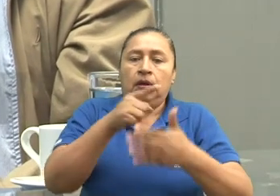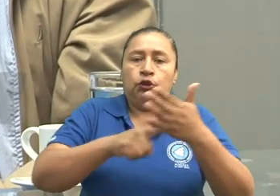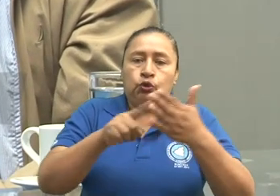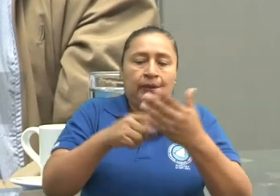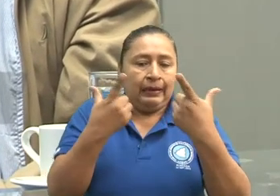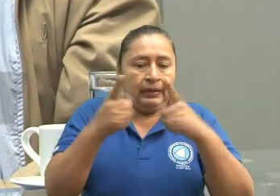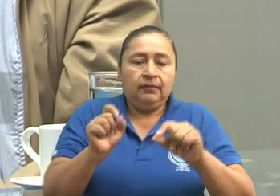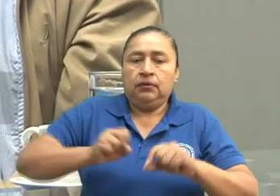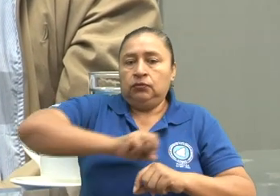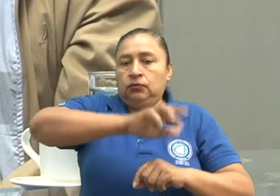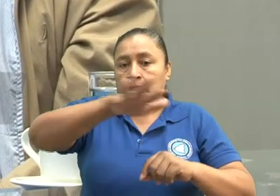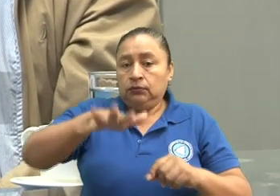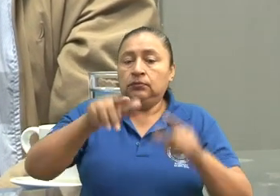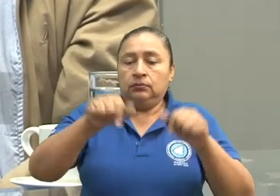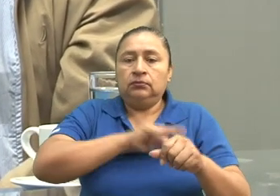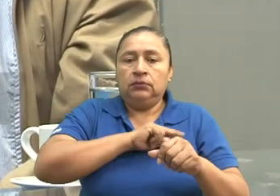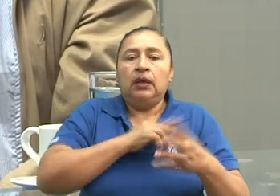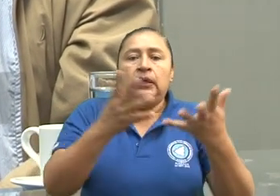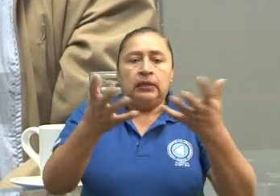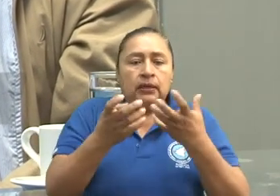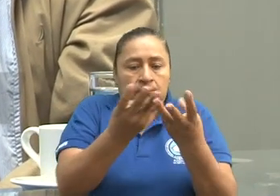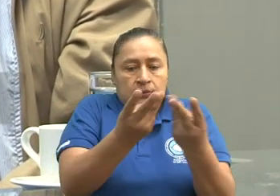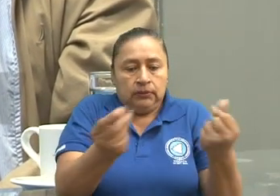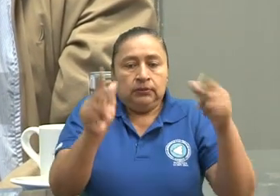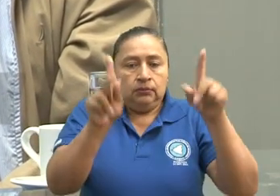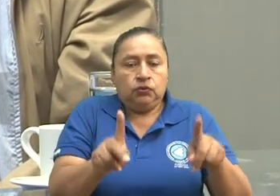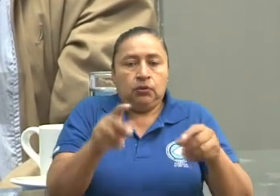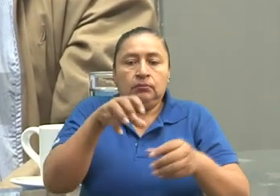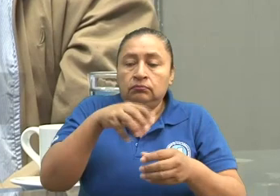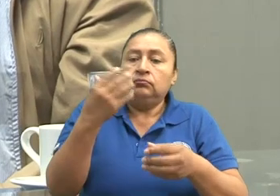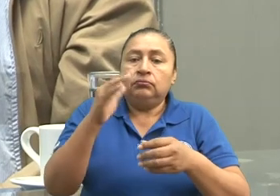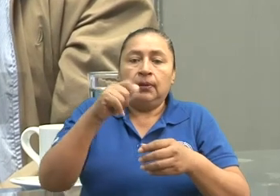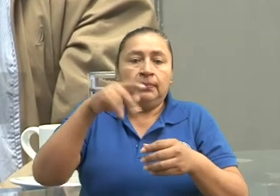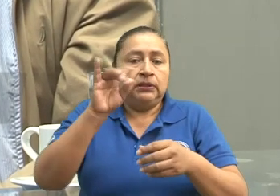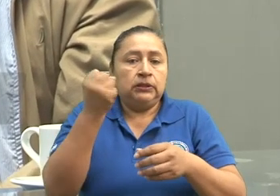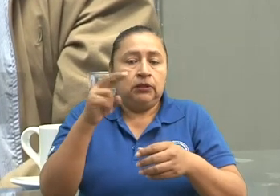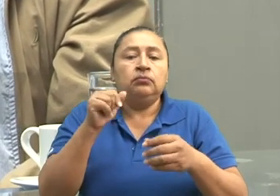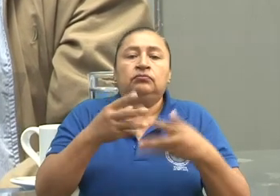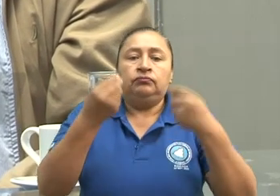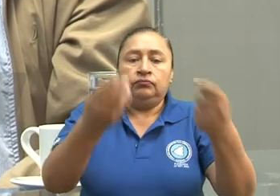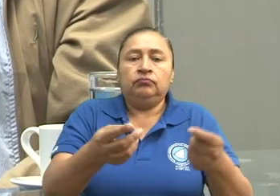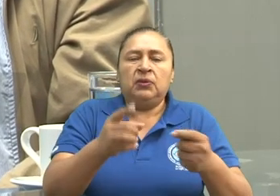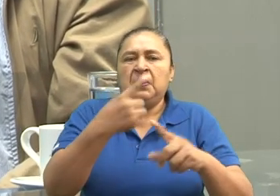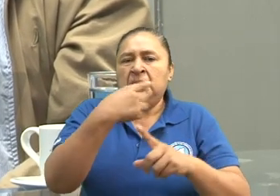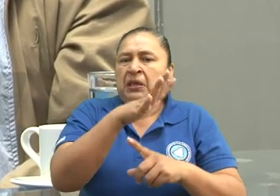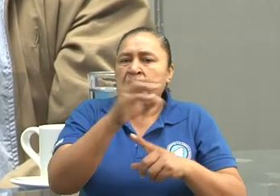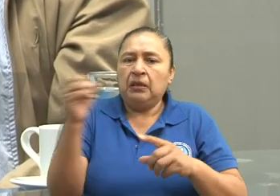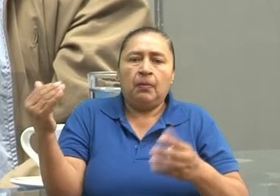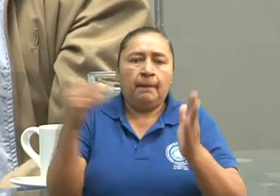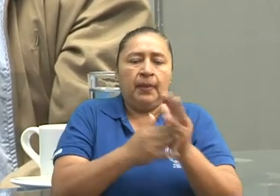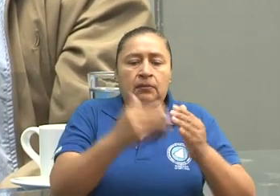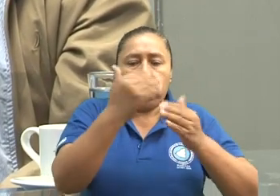soberanas. La demanda de tierra para el campesino lo estamos cumpliendo. Se han entregado más de 500,000 de títulos